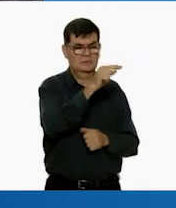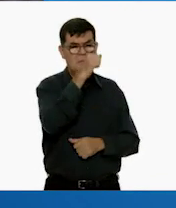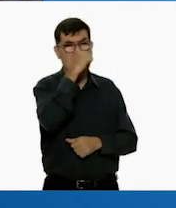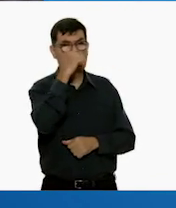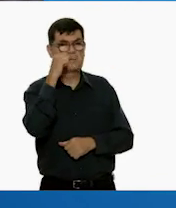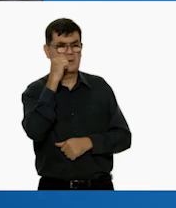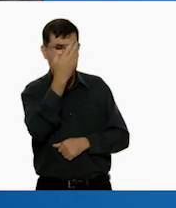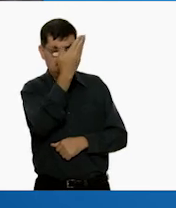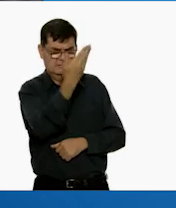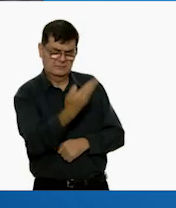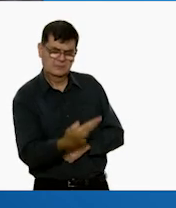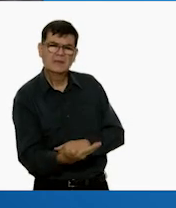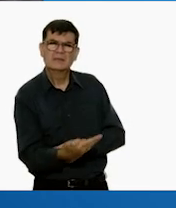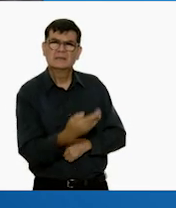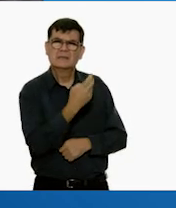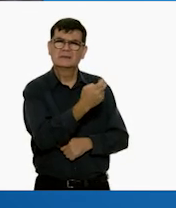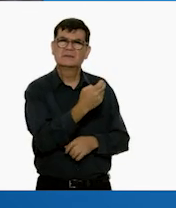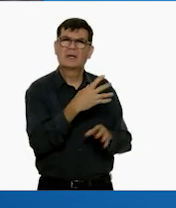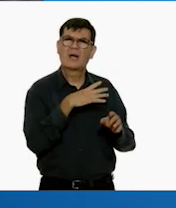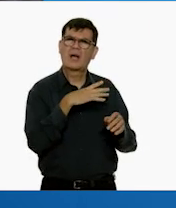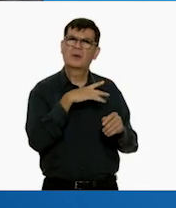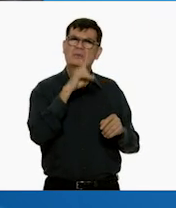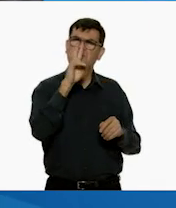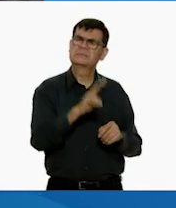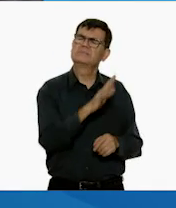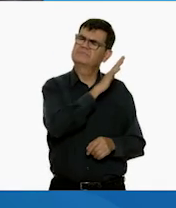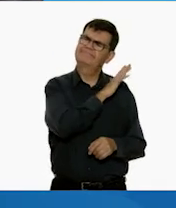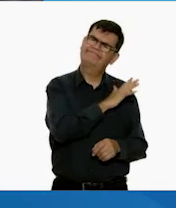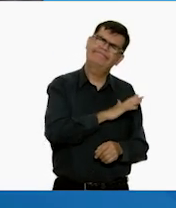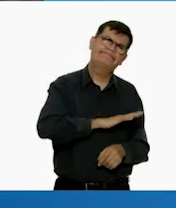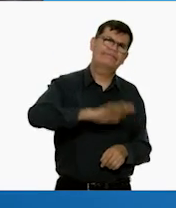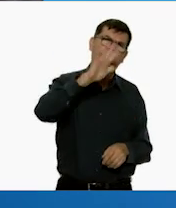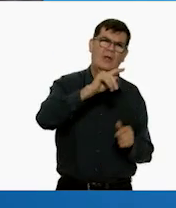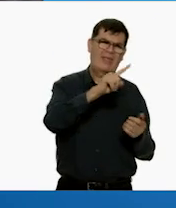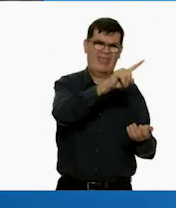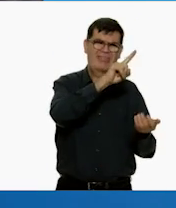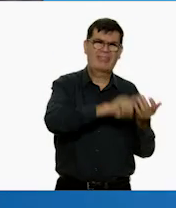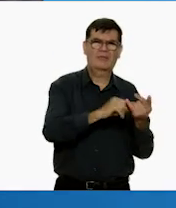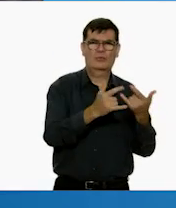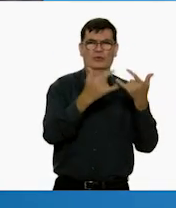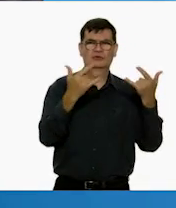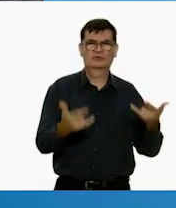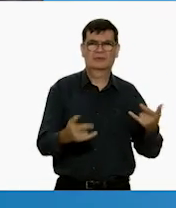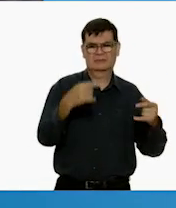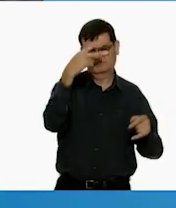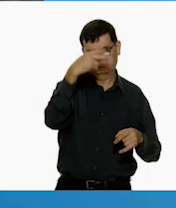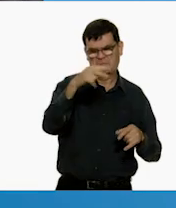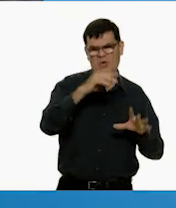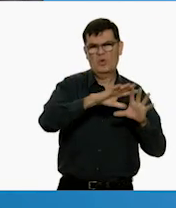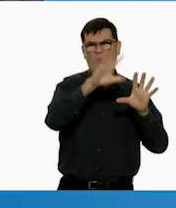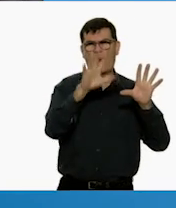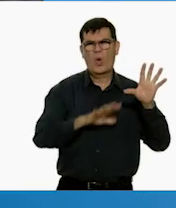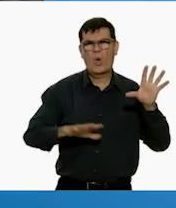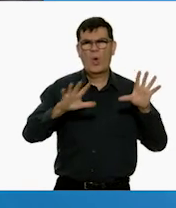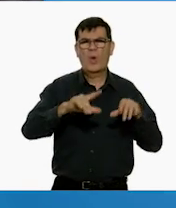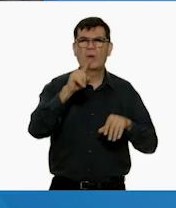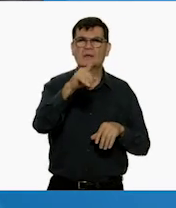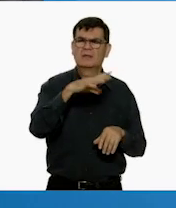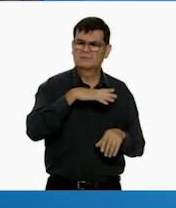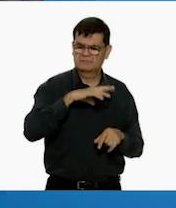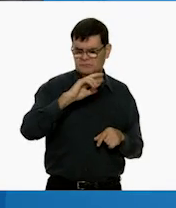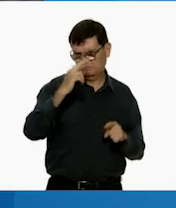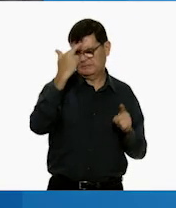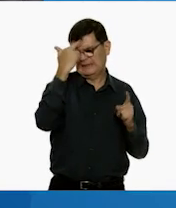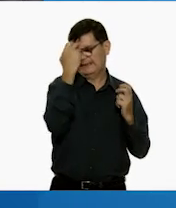es algo inusitado en la historia de nuestro país. Y lo